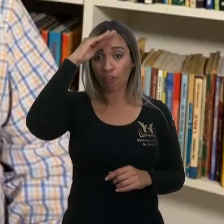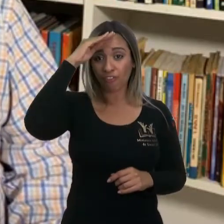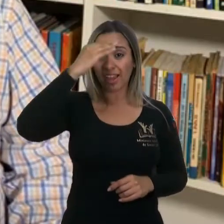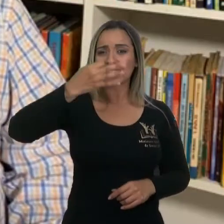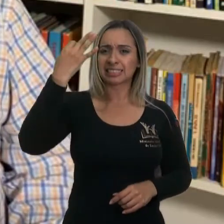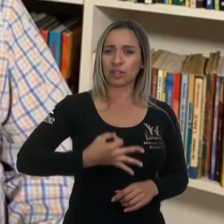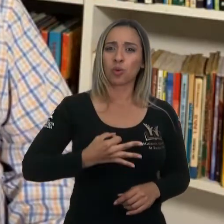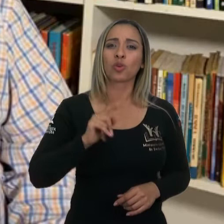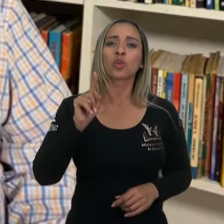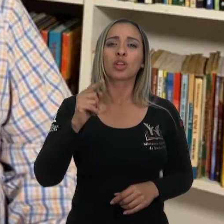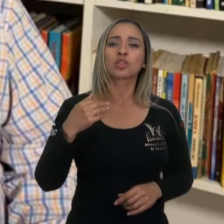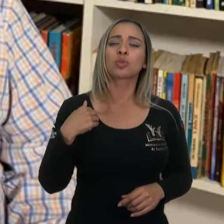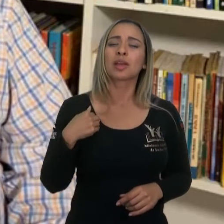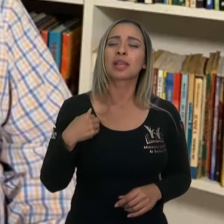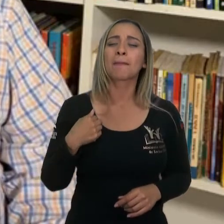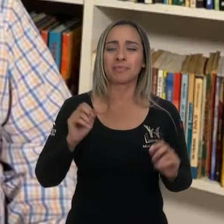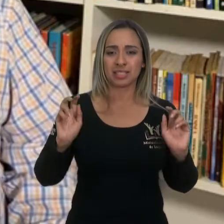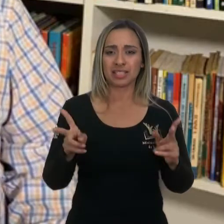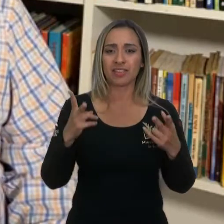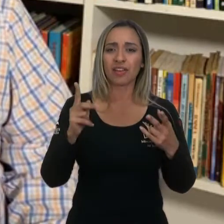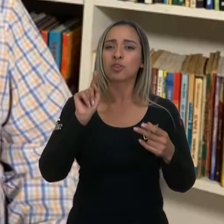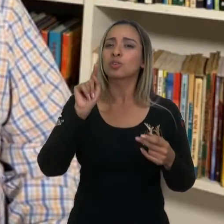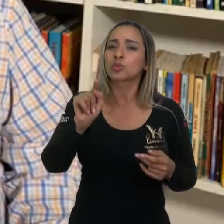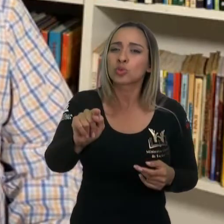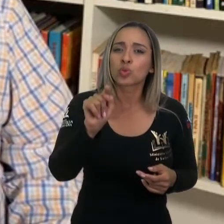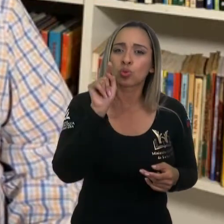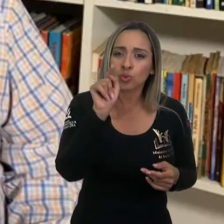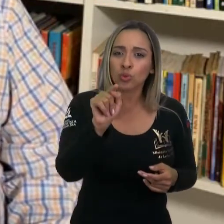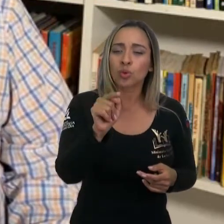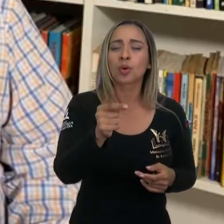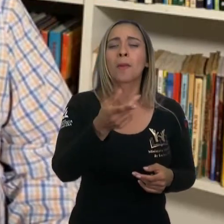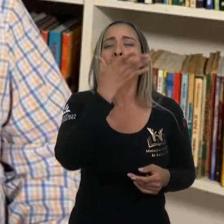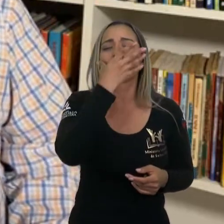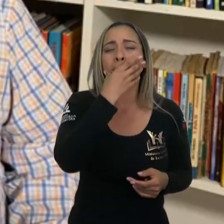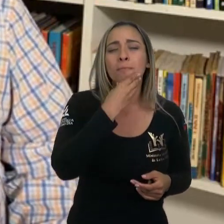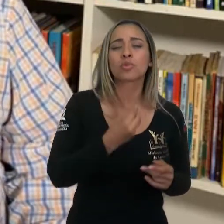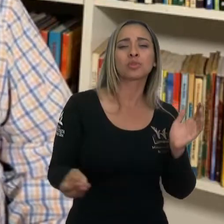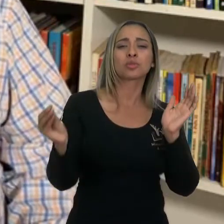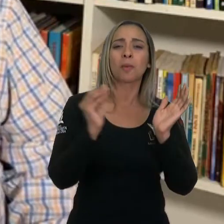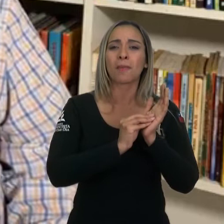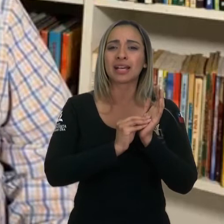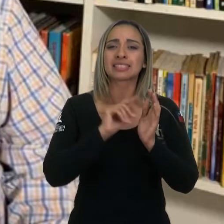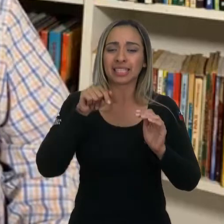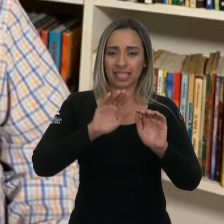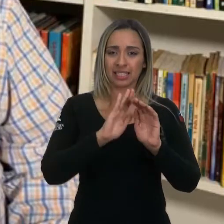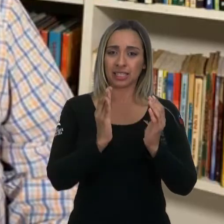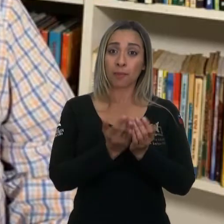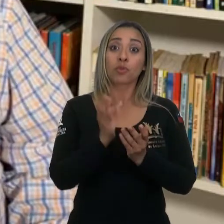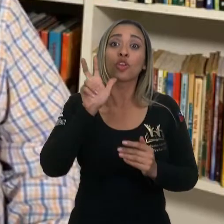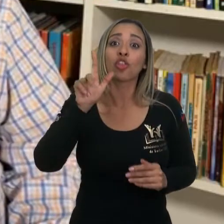amor. Eres lo más precioso que Dios tiene en este mundo. Dios te ama.